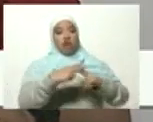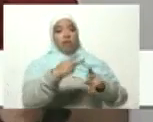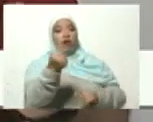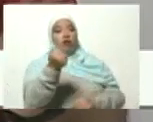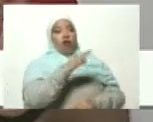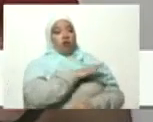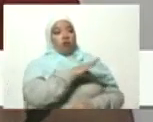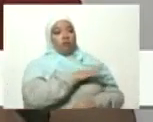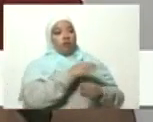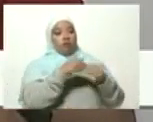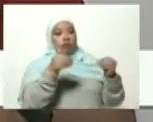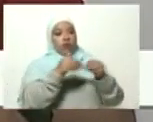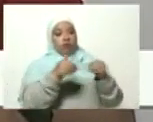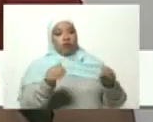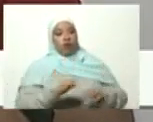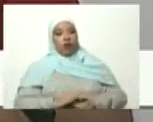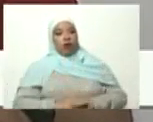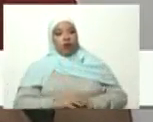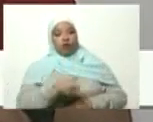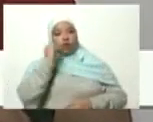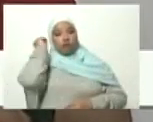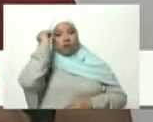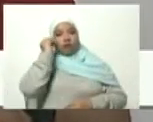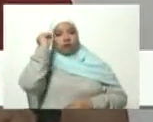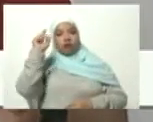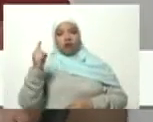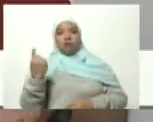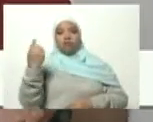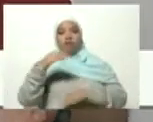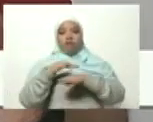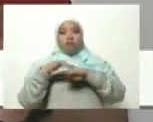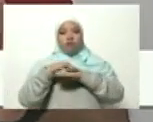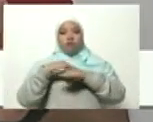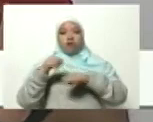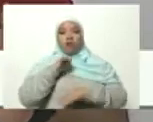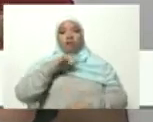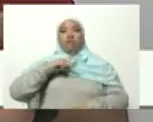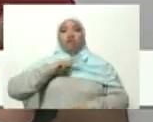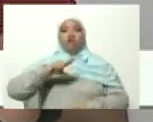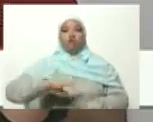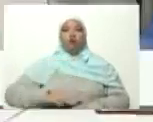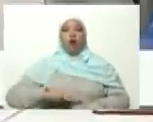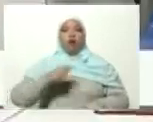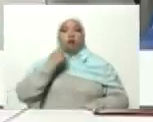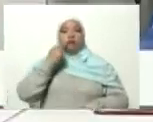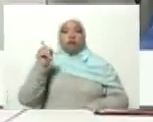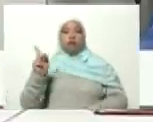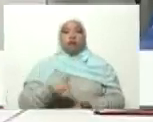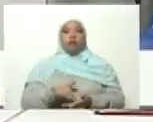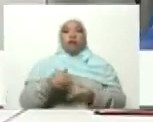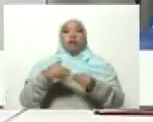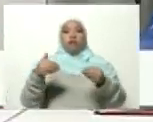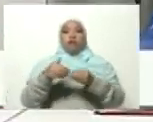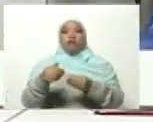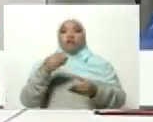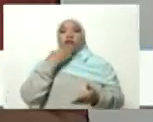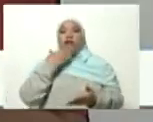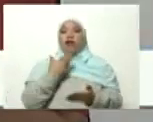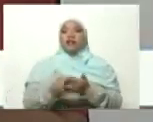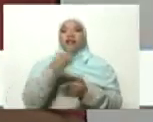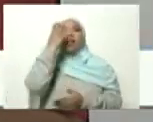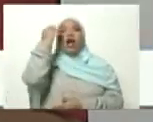Claro, vale, por la plata que nos tienen. Primer ministro de Portugal, ¿no era el que estaba allí? Yo dije, nos va a devolver la plata, Dios, qué bueno,